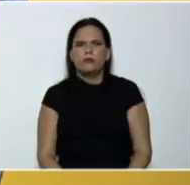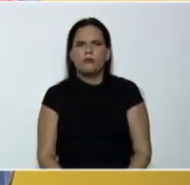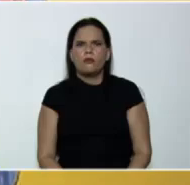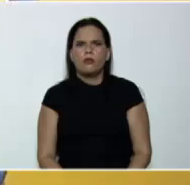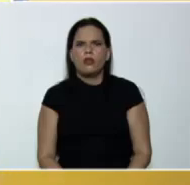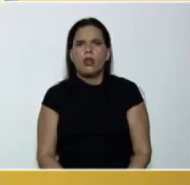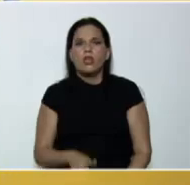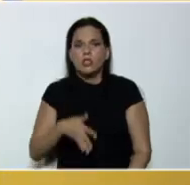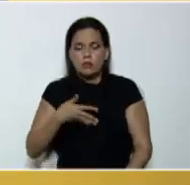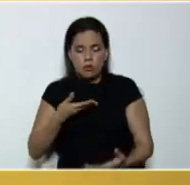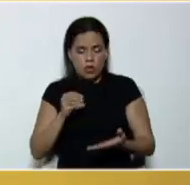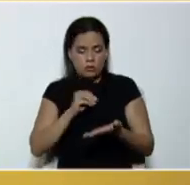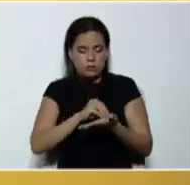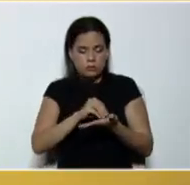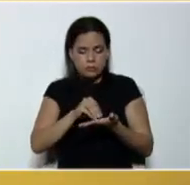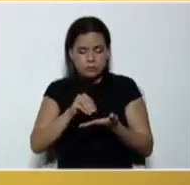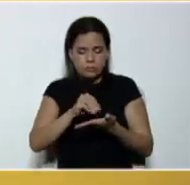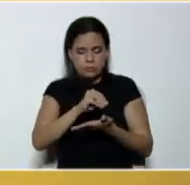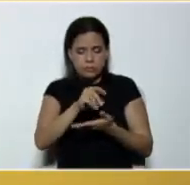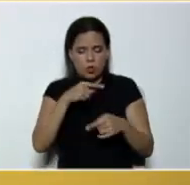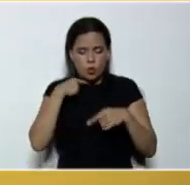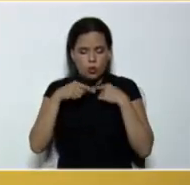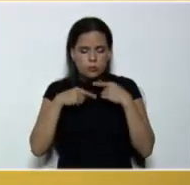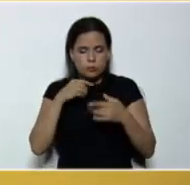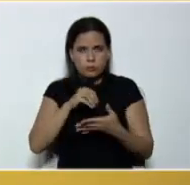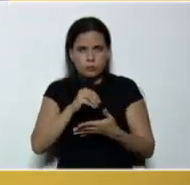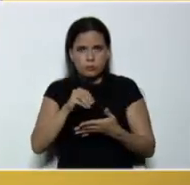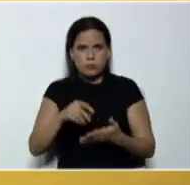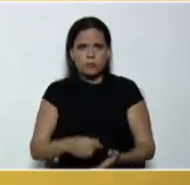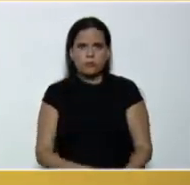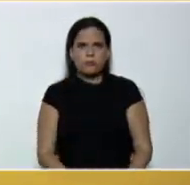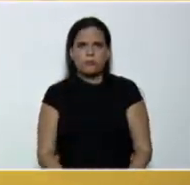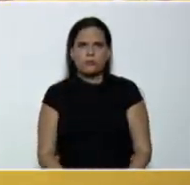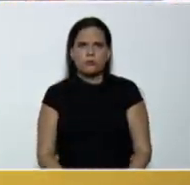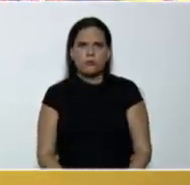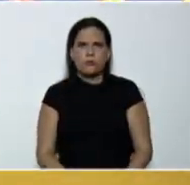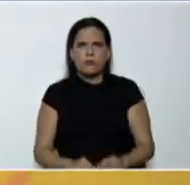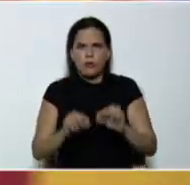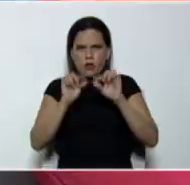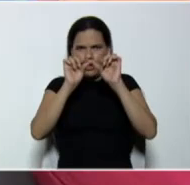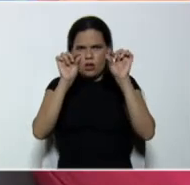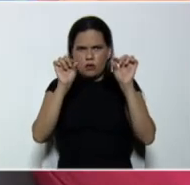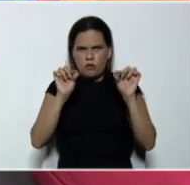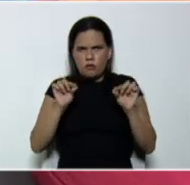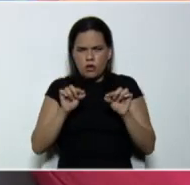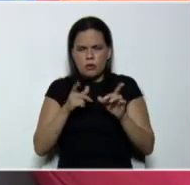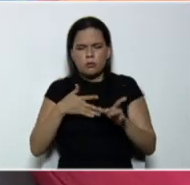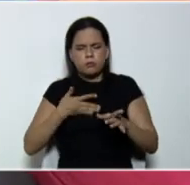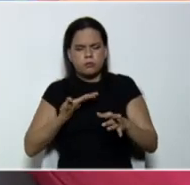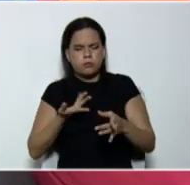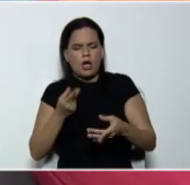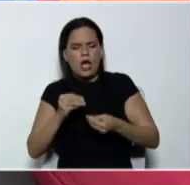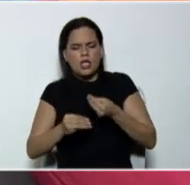Así podrán rellenar. Y en el borde pueden colocar la técnica del